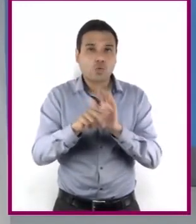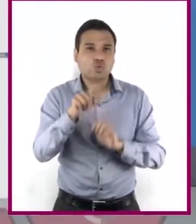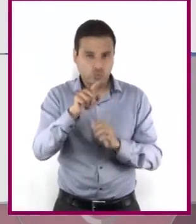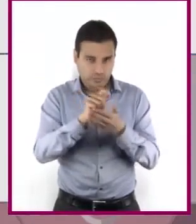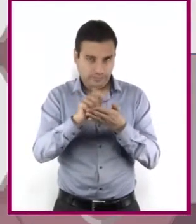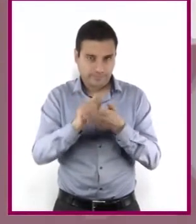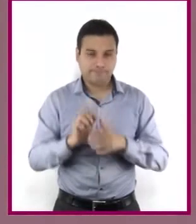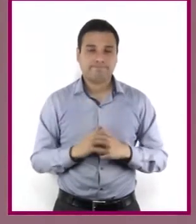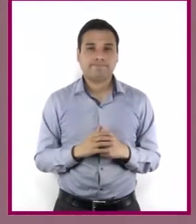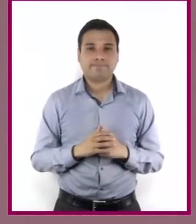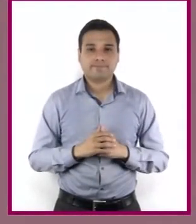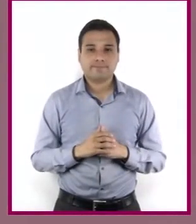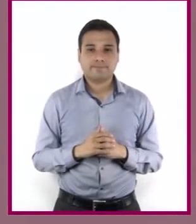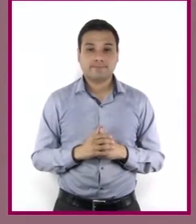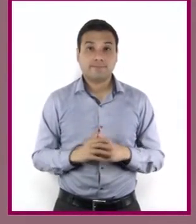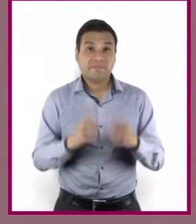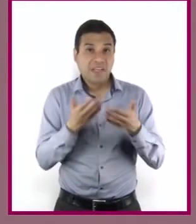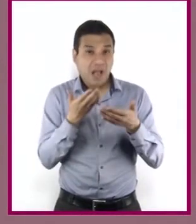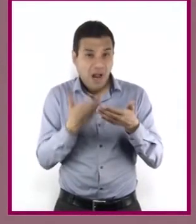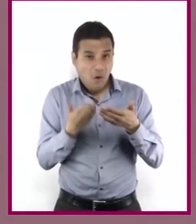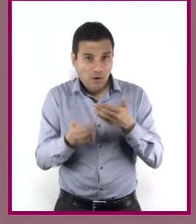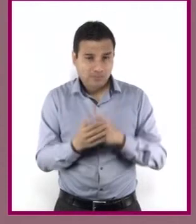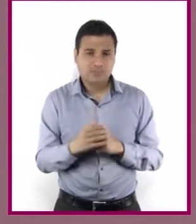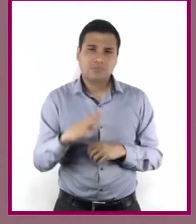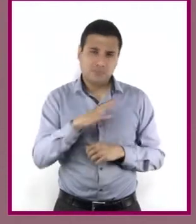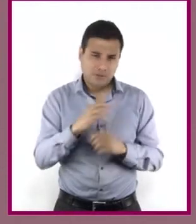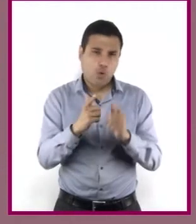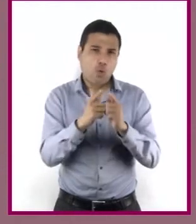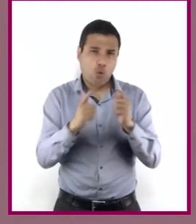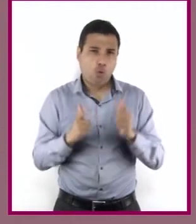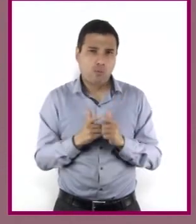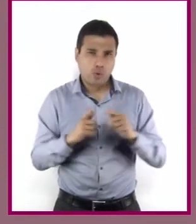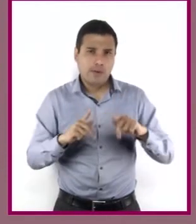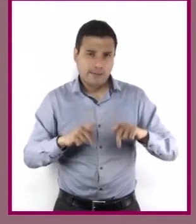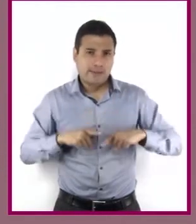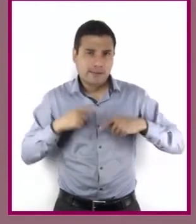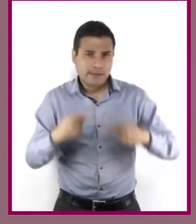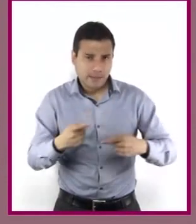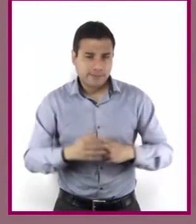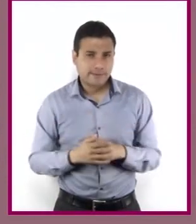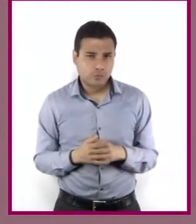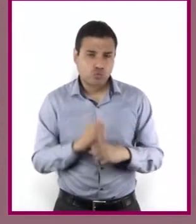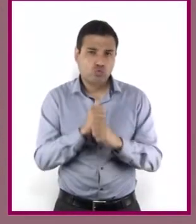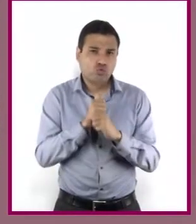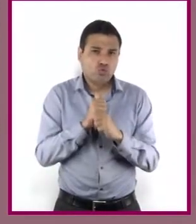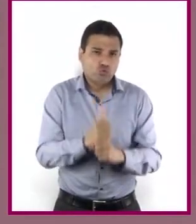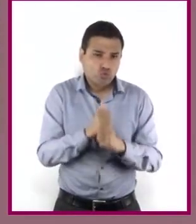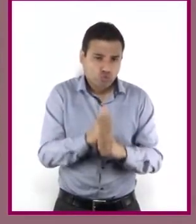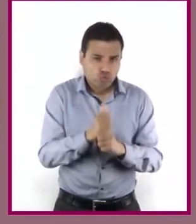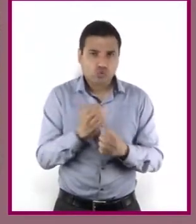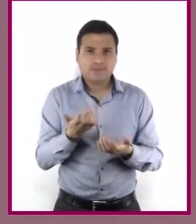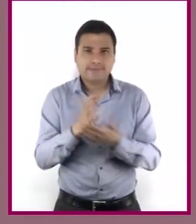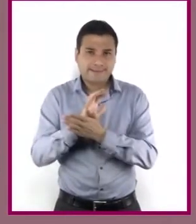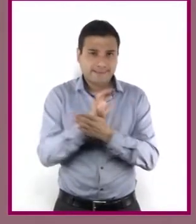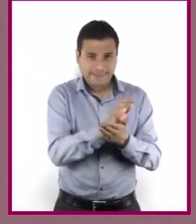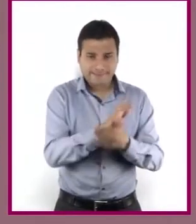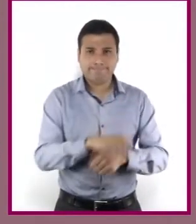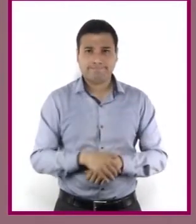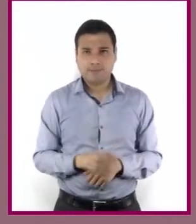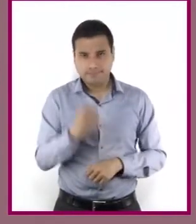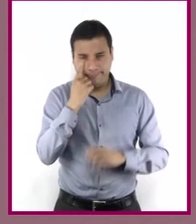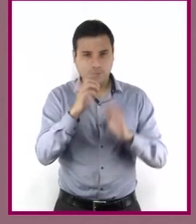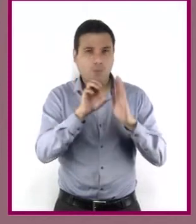nota. Actualmente hay grupos vulnerables que sufren desigualdad, discriminación e inequidad, como